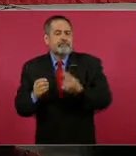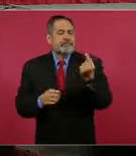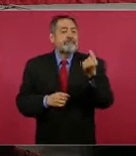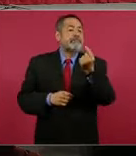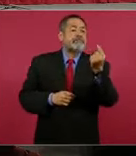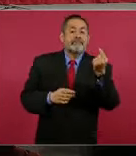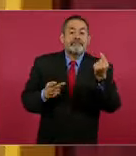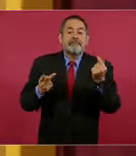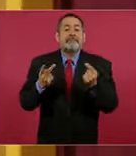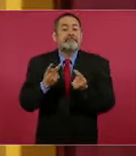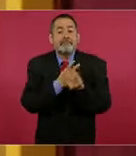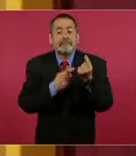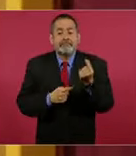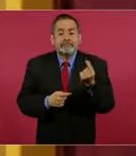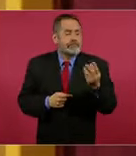entonces